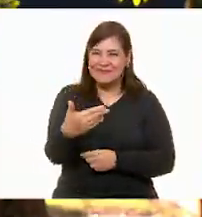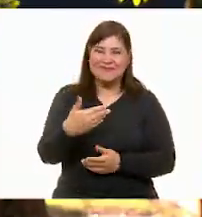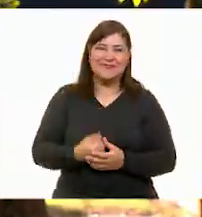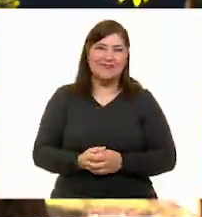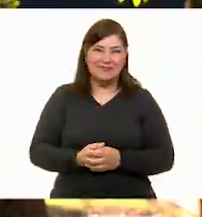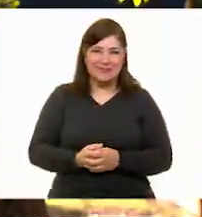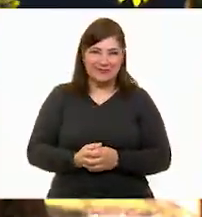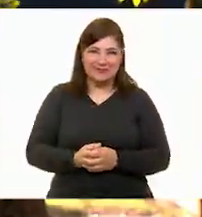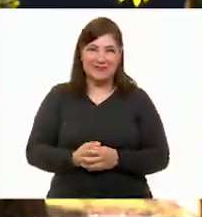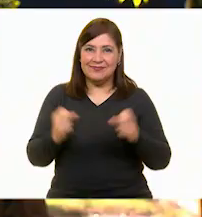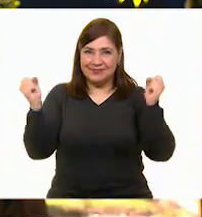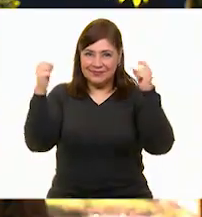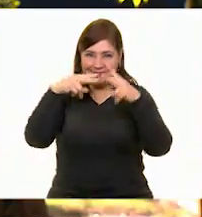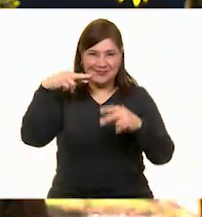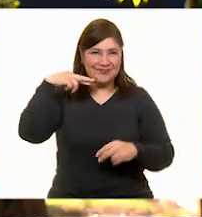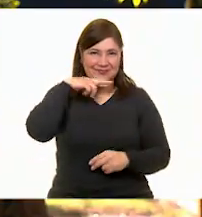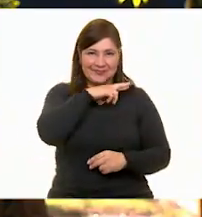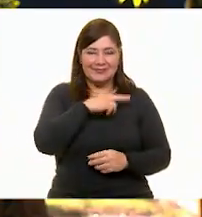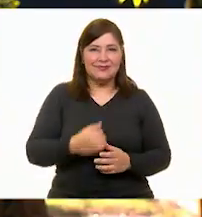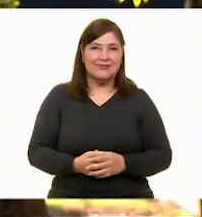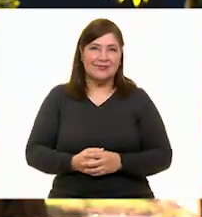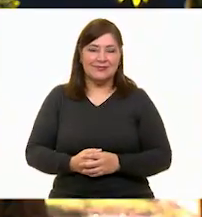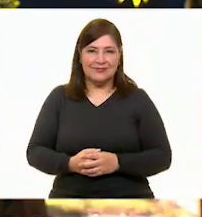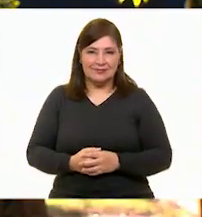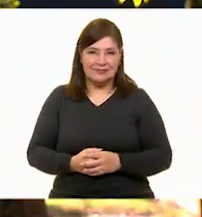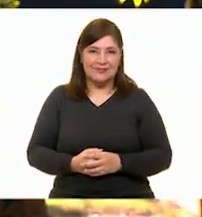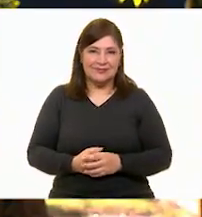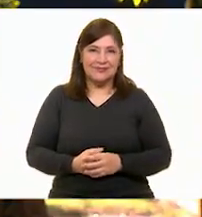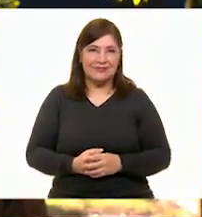bien! ¡Nos vemos pronto!